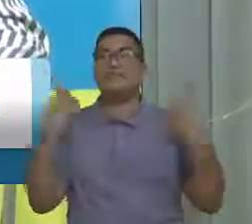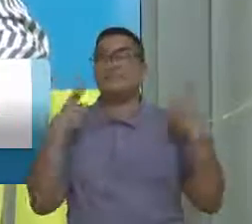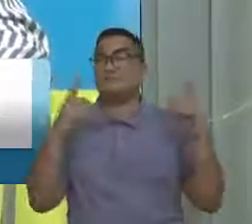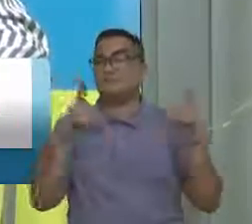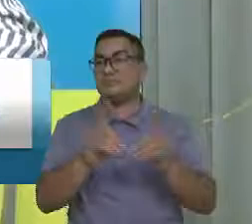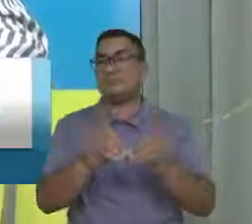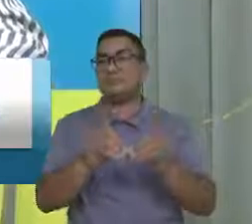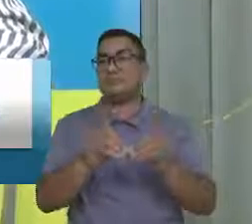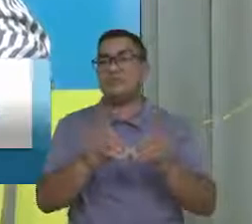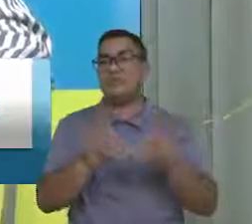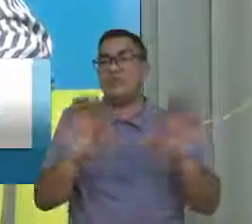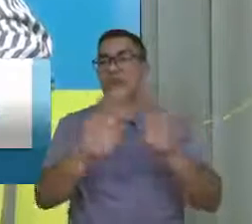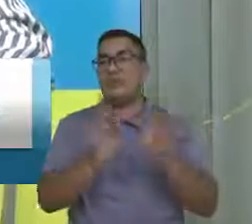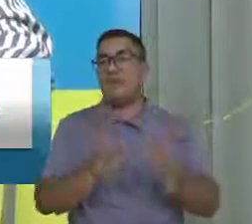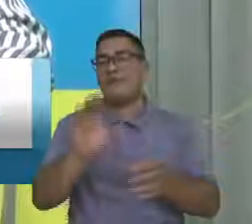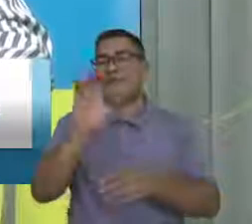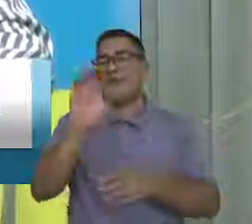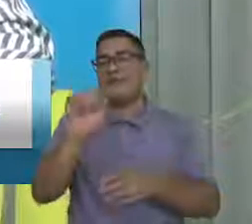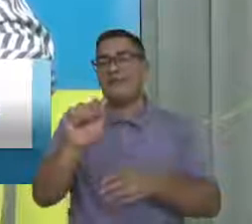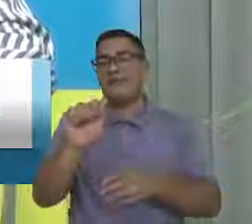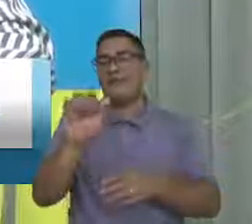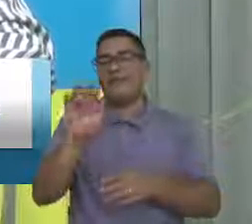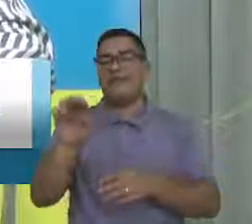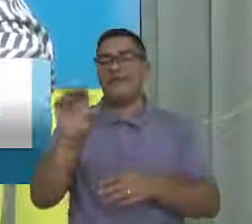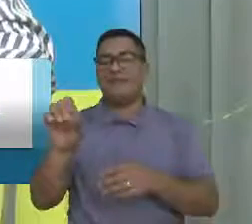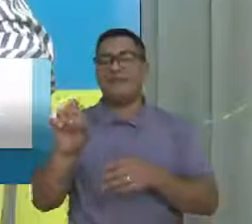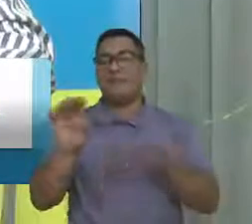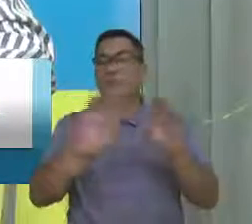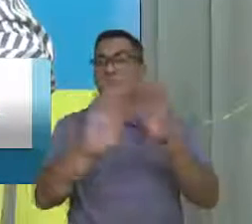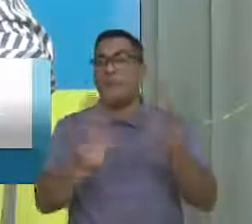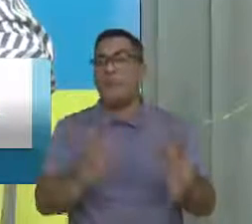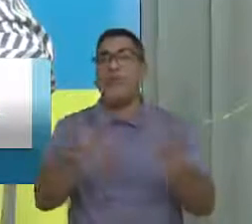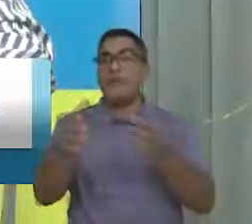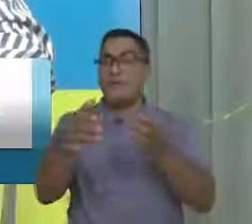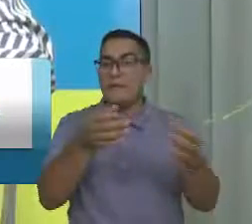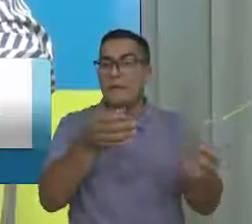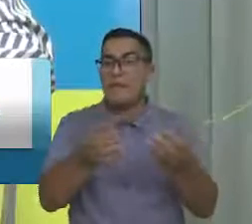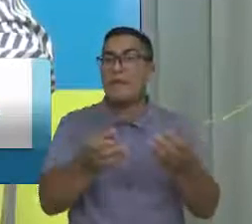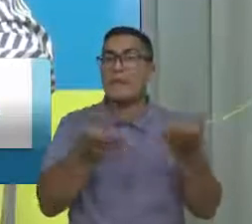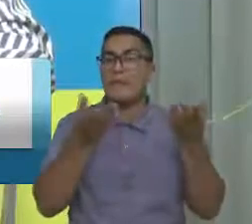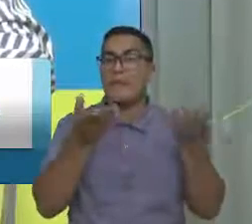doctora Cano, si no mal recuerdo, explicaba que